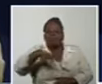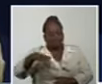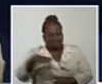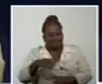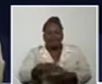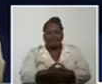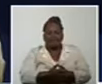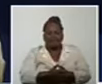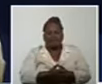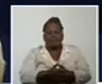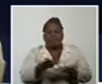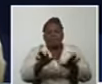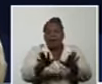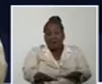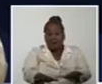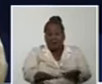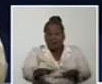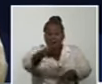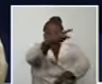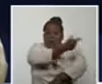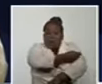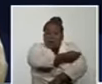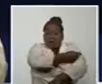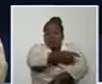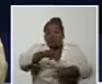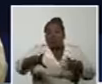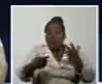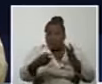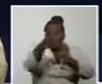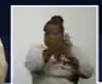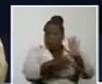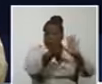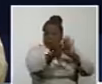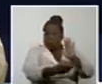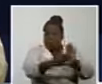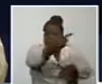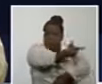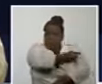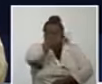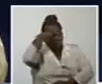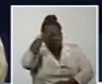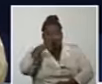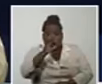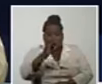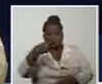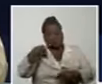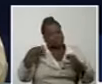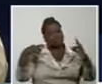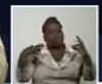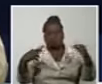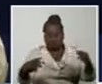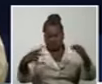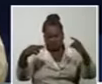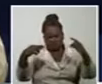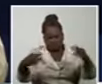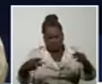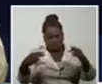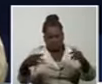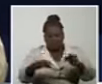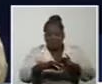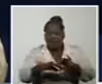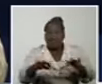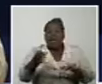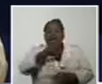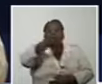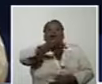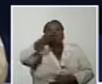se paraba, si no se seguía el esquema de vacunación. Y reiteramos, como mismo hemos dicho en las intervenciones